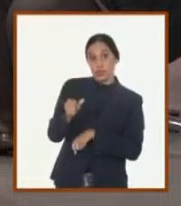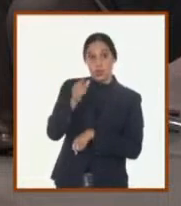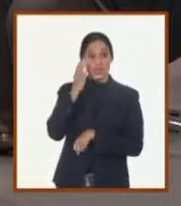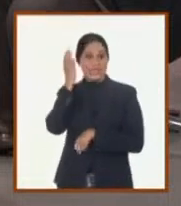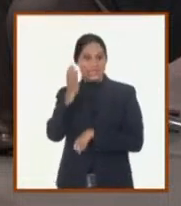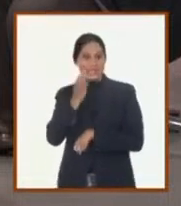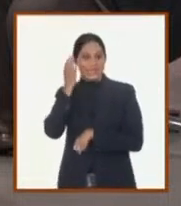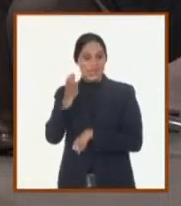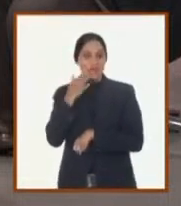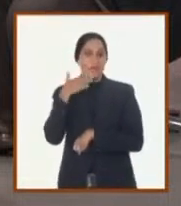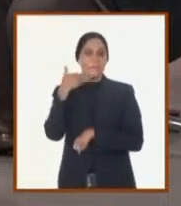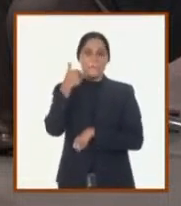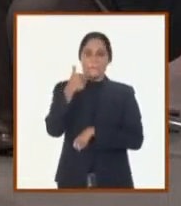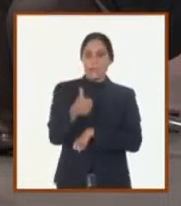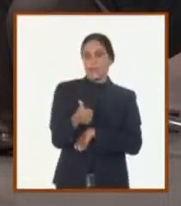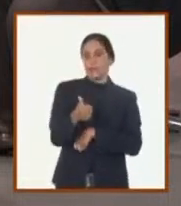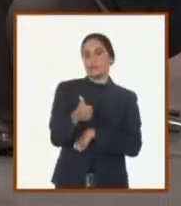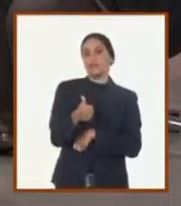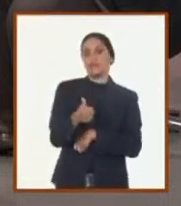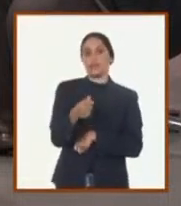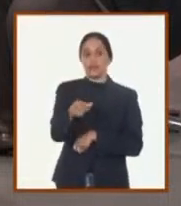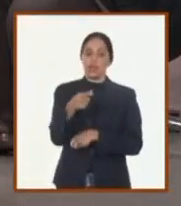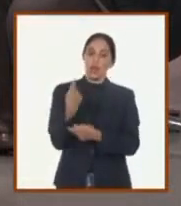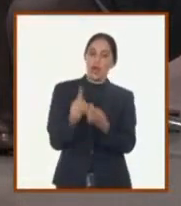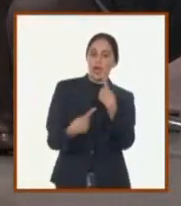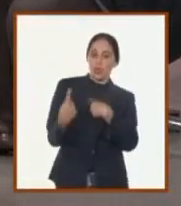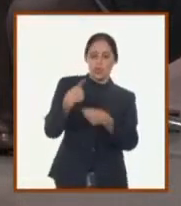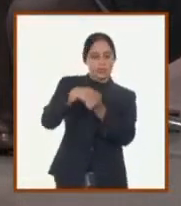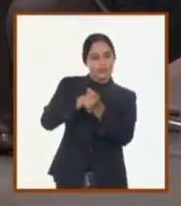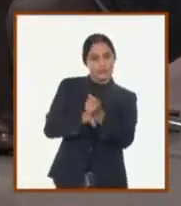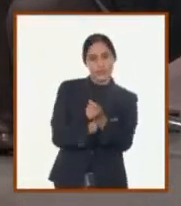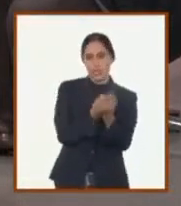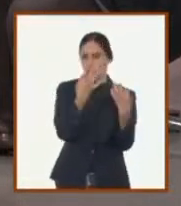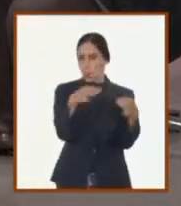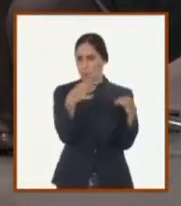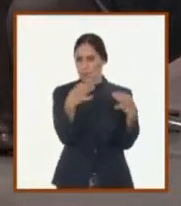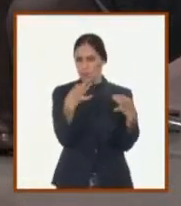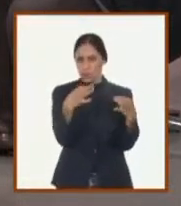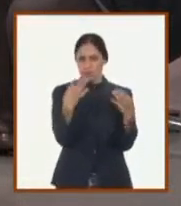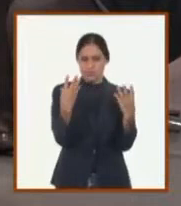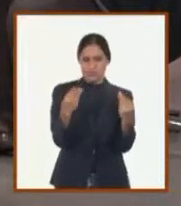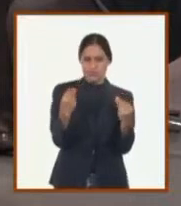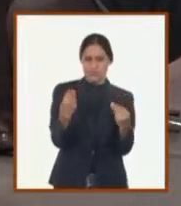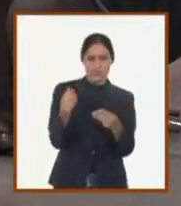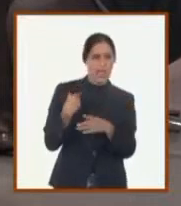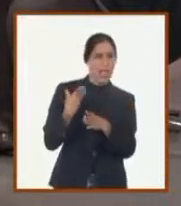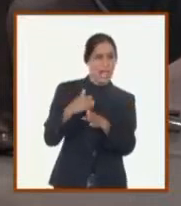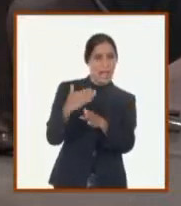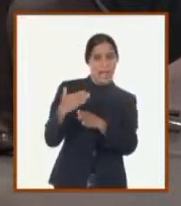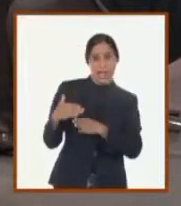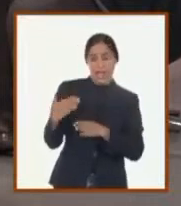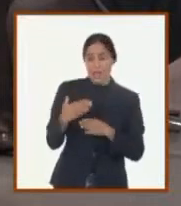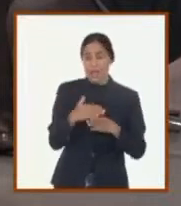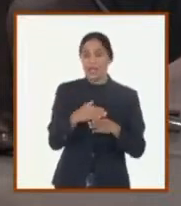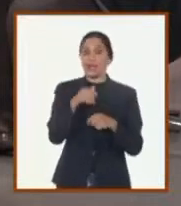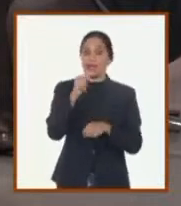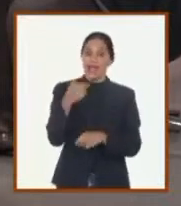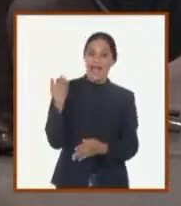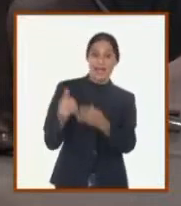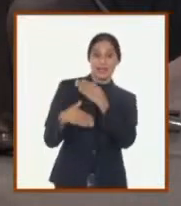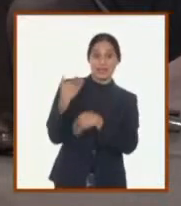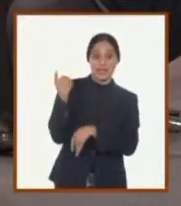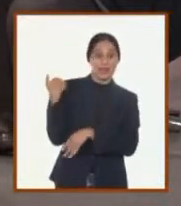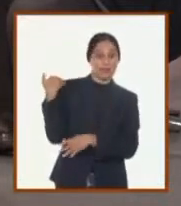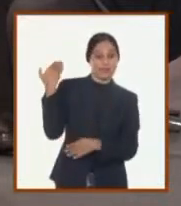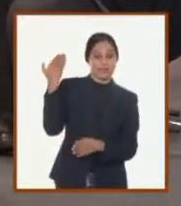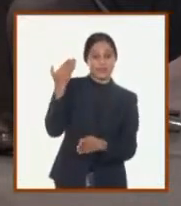le da una fuerza extraordinaria y fueron muchos los documentos Porque además hay que ubicarse que en aquella época en los momentos